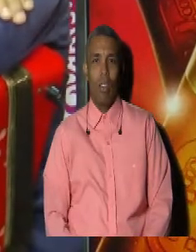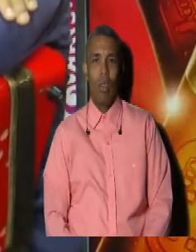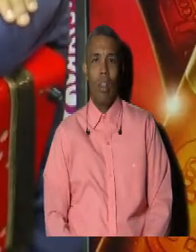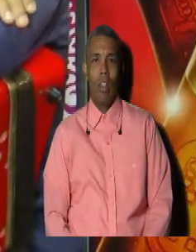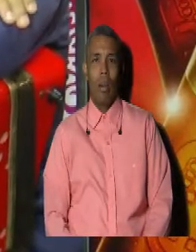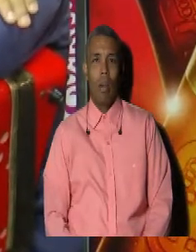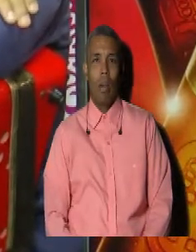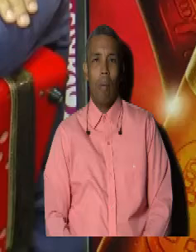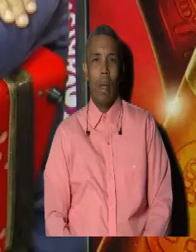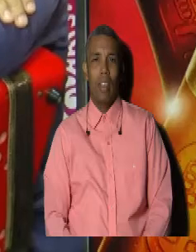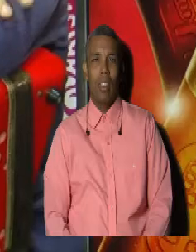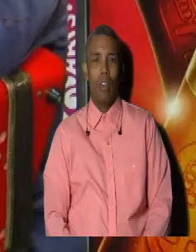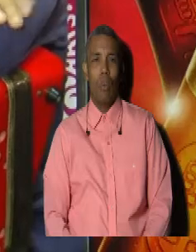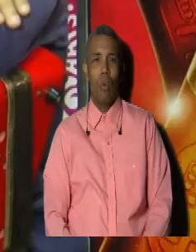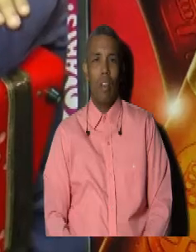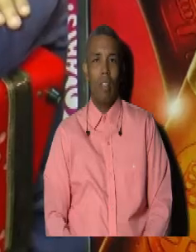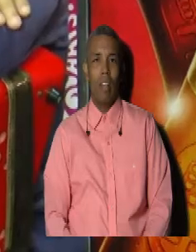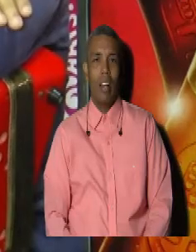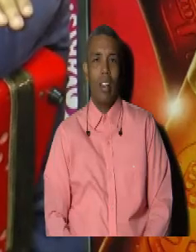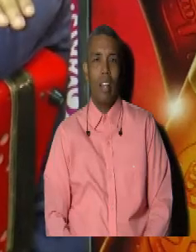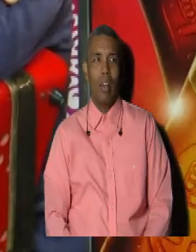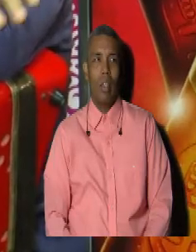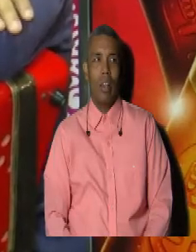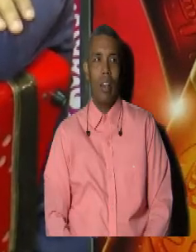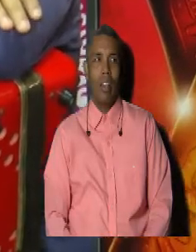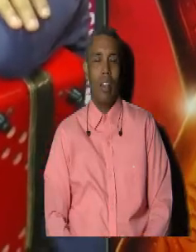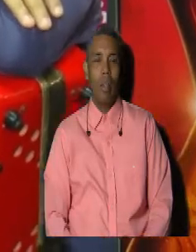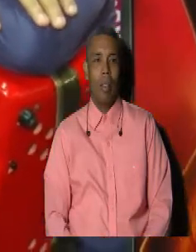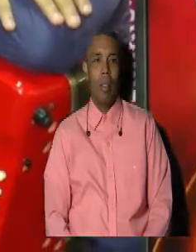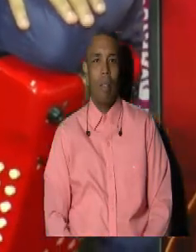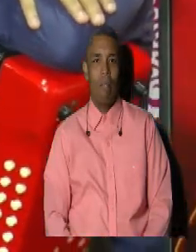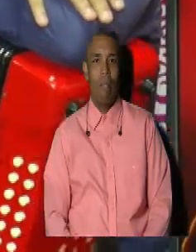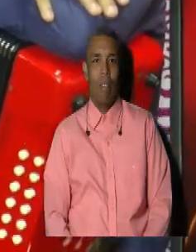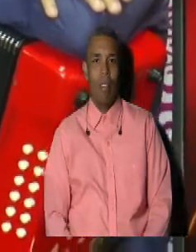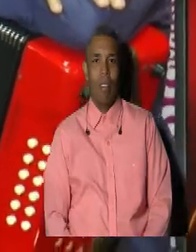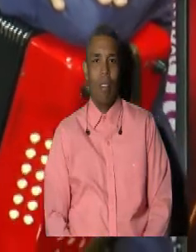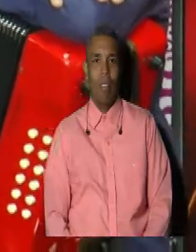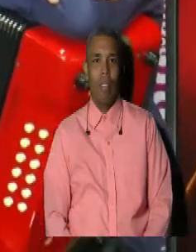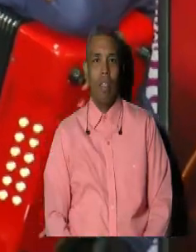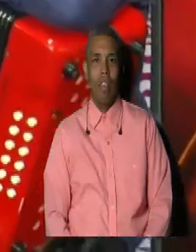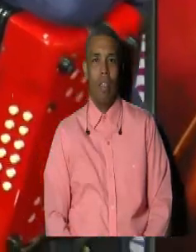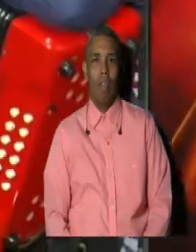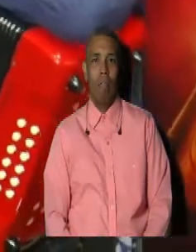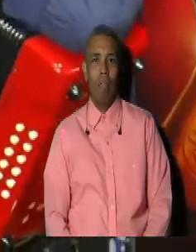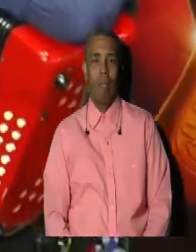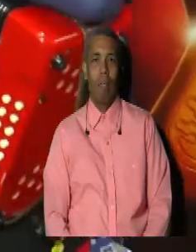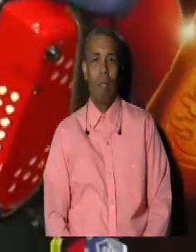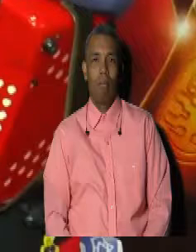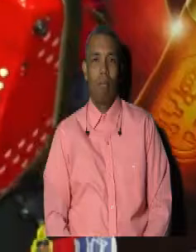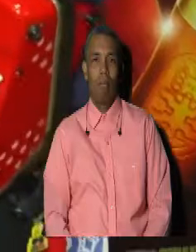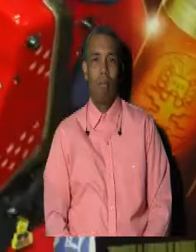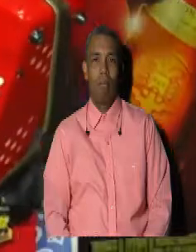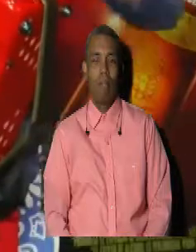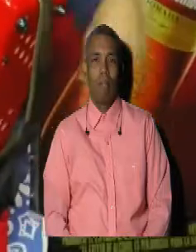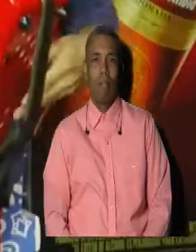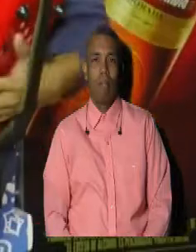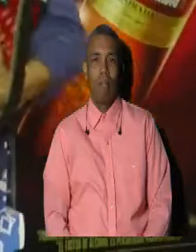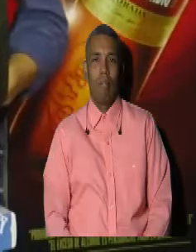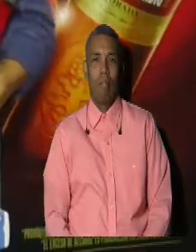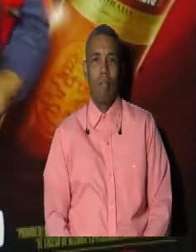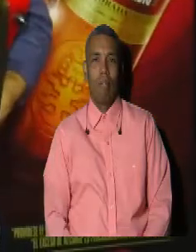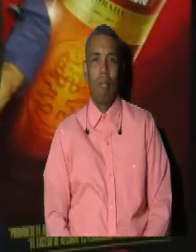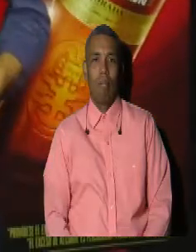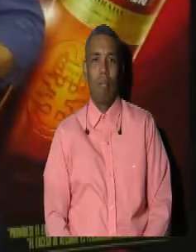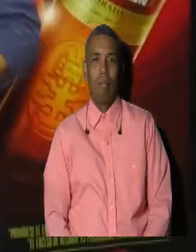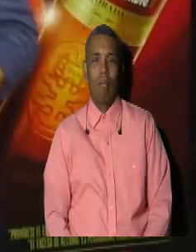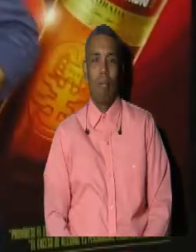octubre, en la categoría aficionado, Dios mediante. ¿Qué tipo de canción mostrarías tú en el festival? No sé,